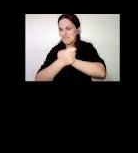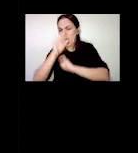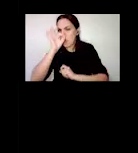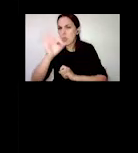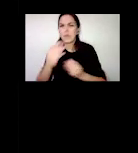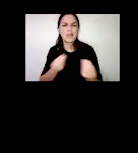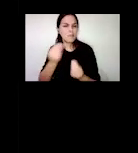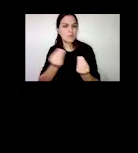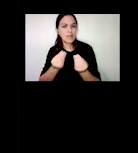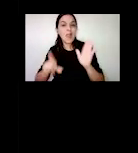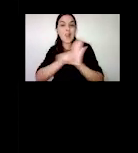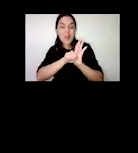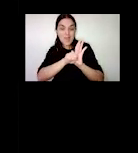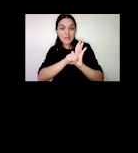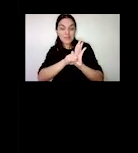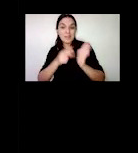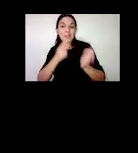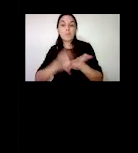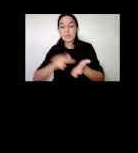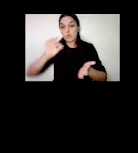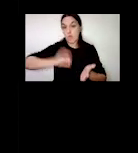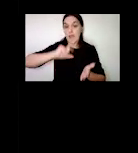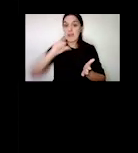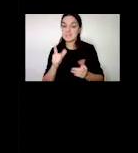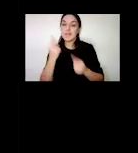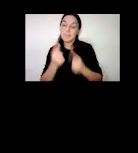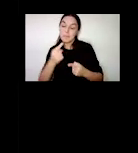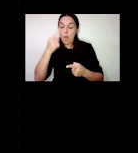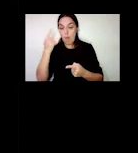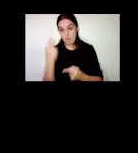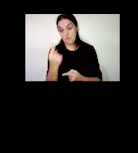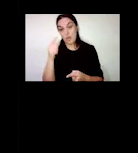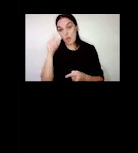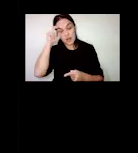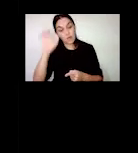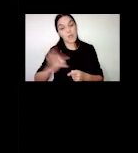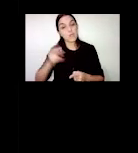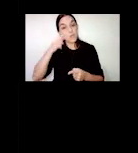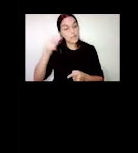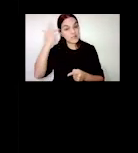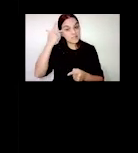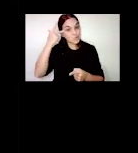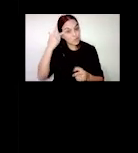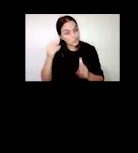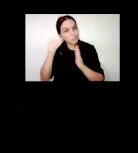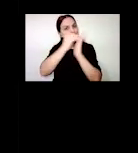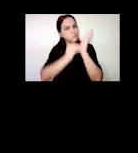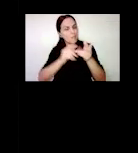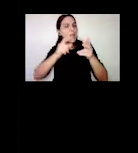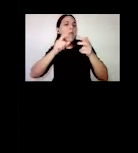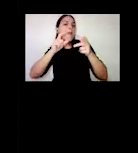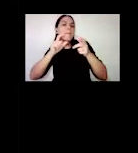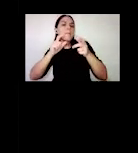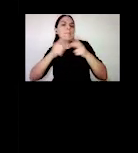porque la ley de impuesto a las ganancias, que a partir del 1 de enero de 2018 incorpora mecanismos de actualización, como es el ajuste por